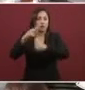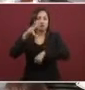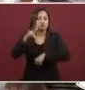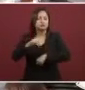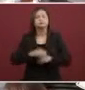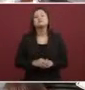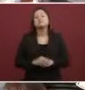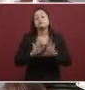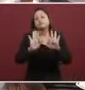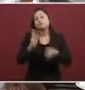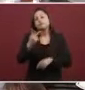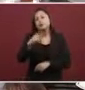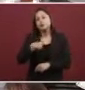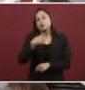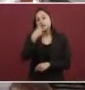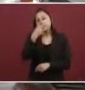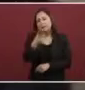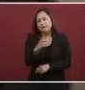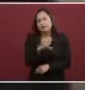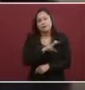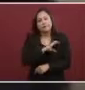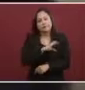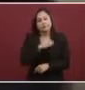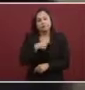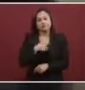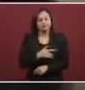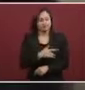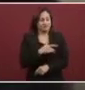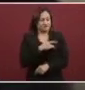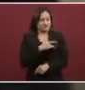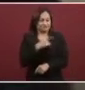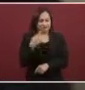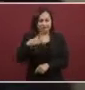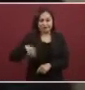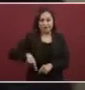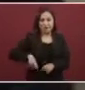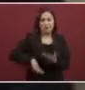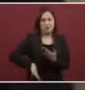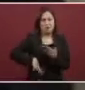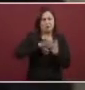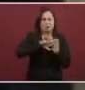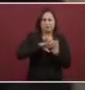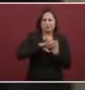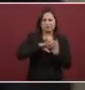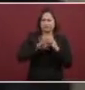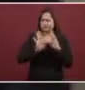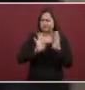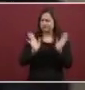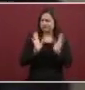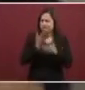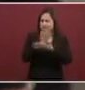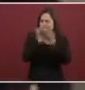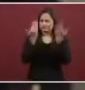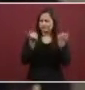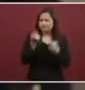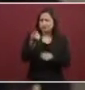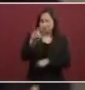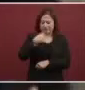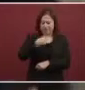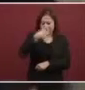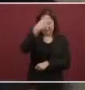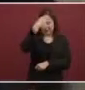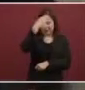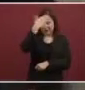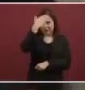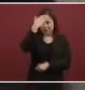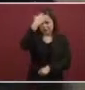sé por qué su gobierno me está tratando así. Usted me conoce, sabe lo que me propuso